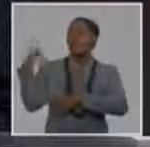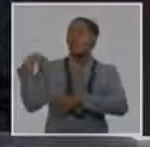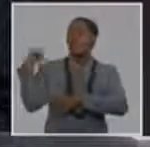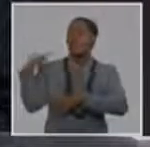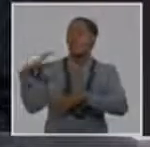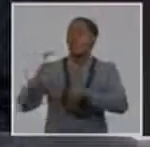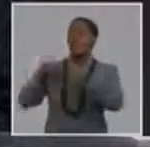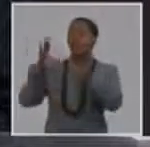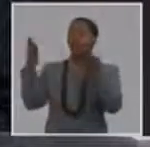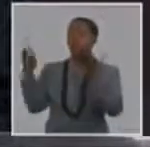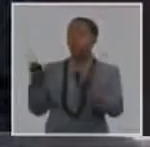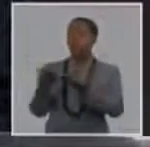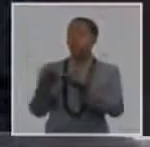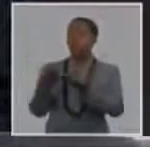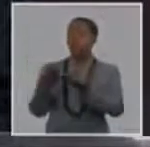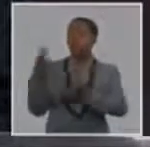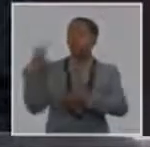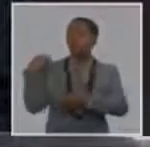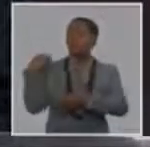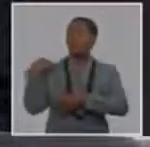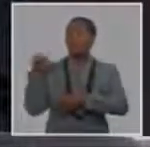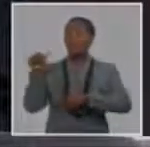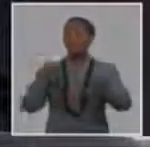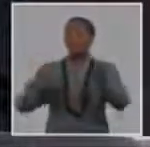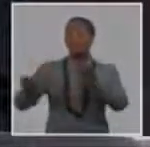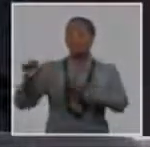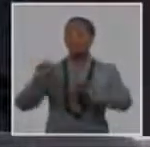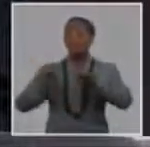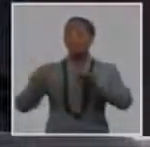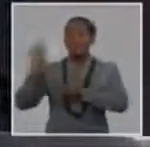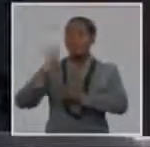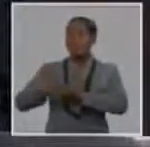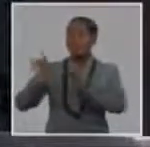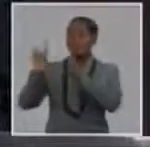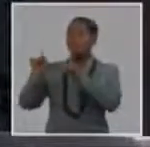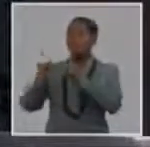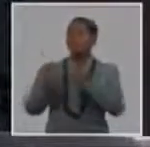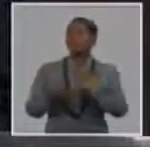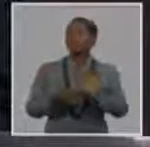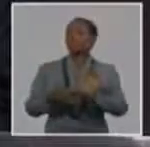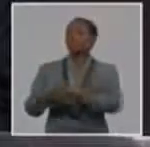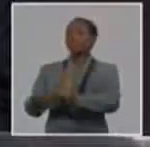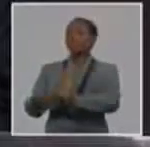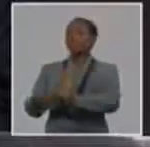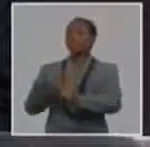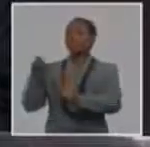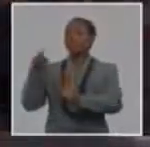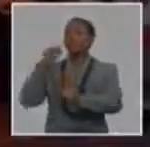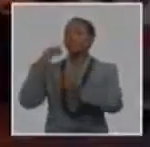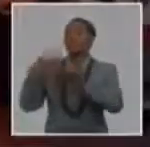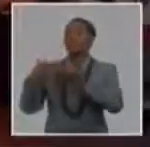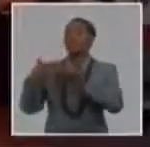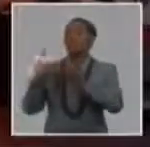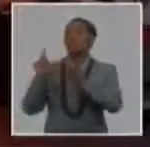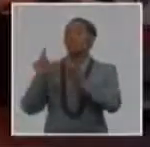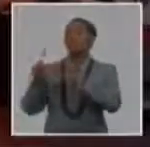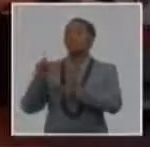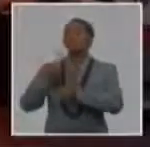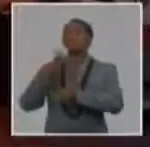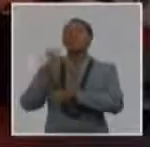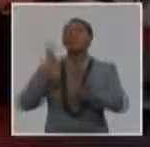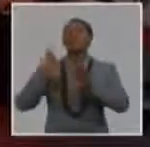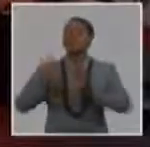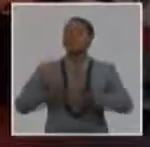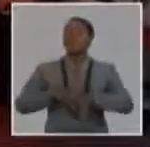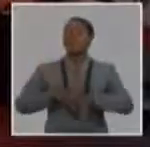científico de esos proyectos. Hay varios que están todavía en desarrollo, en investigación, desarrollo,